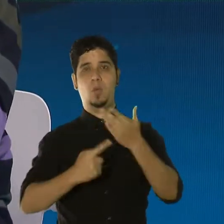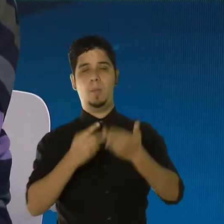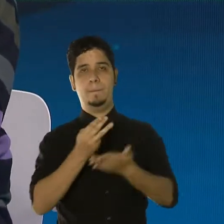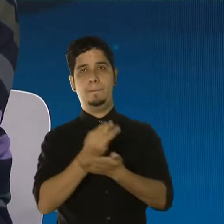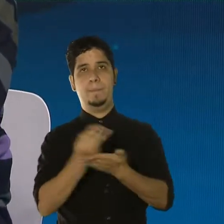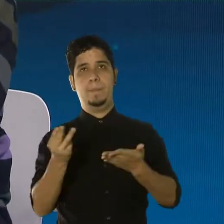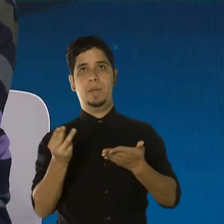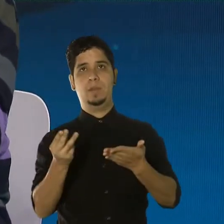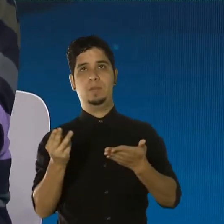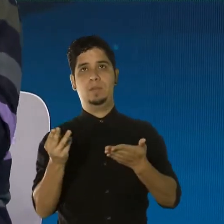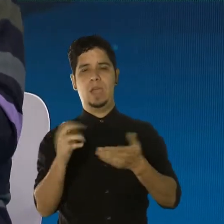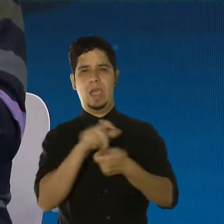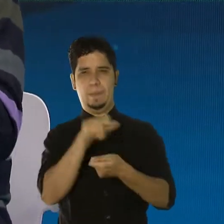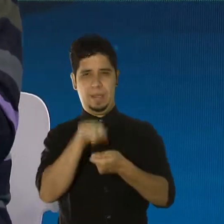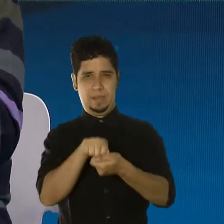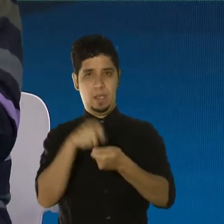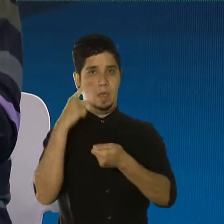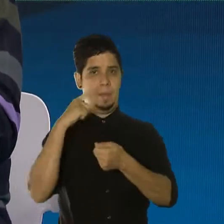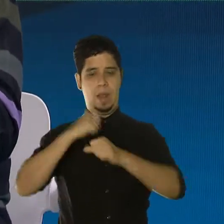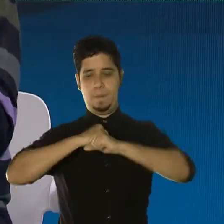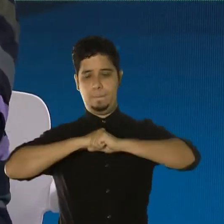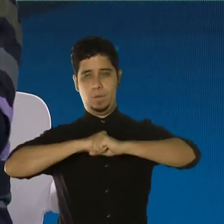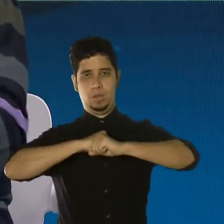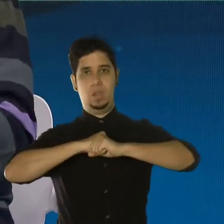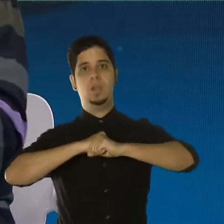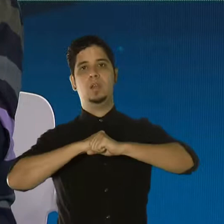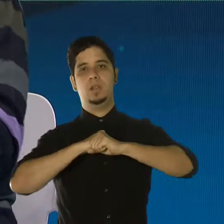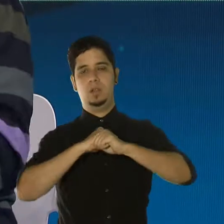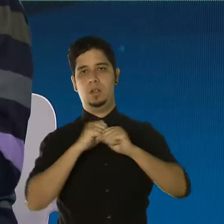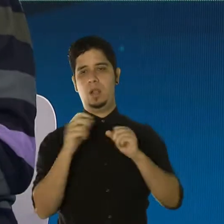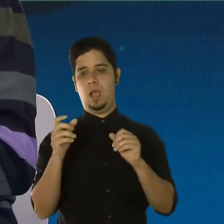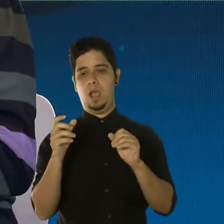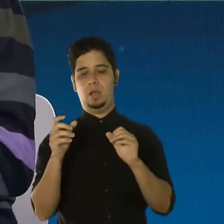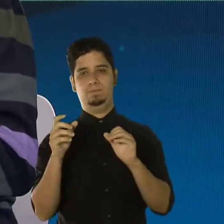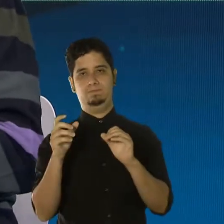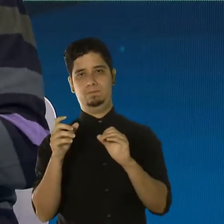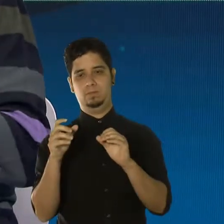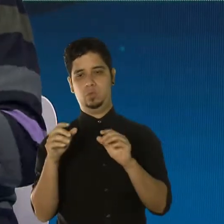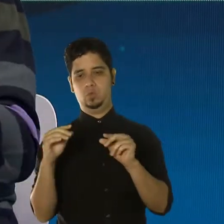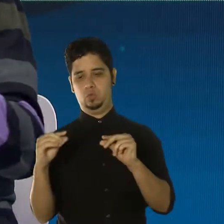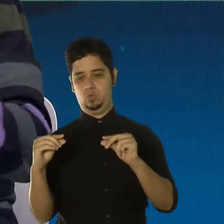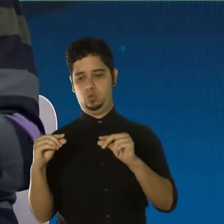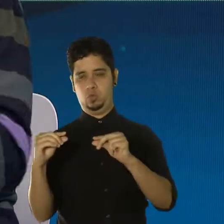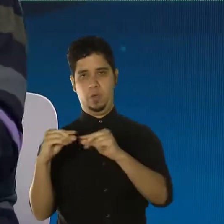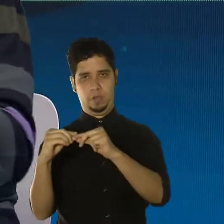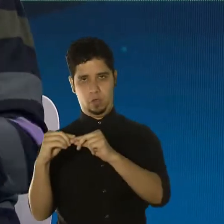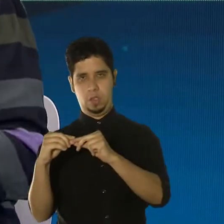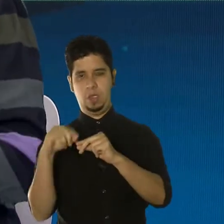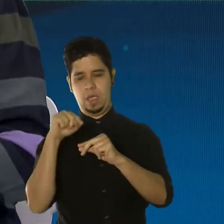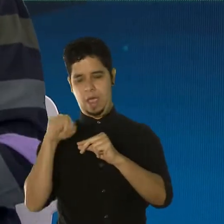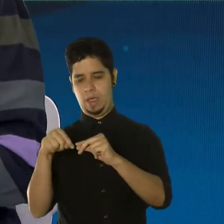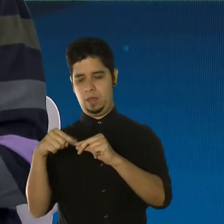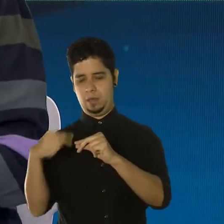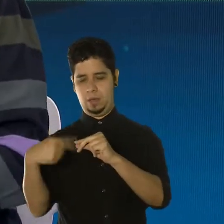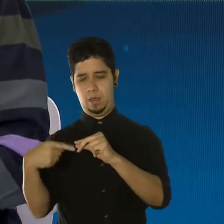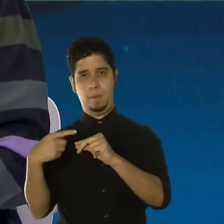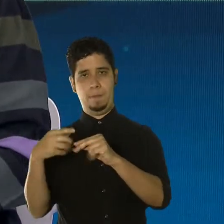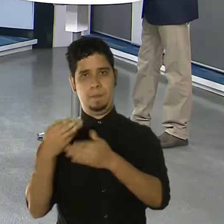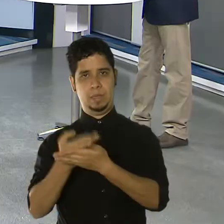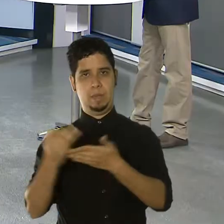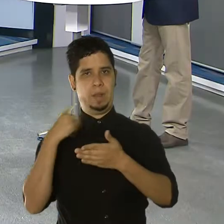material específico para proteger las conexiones y evitar, ¿verdad?, que hayan